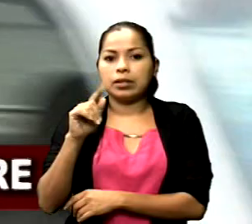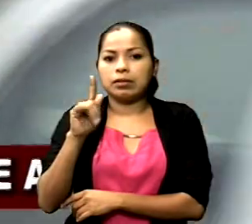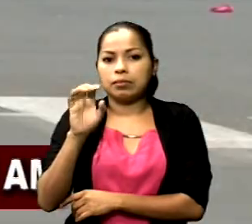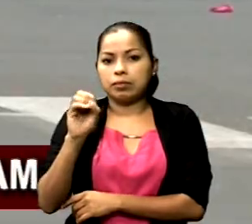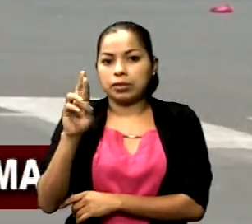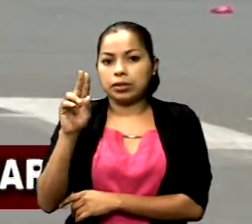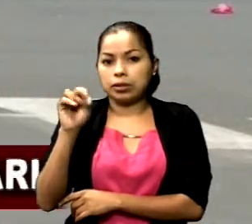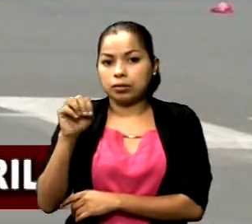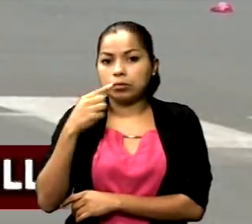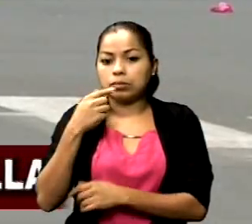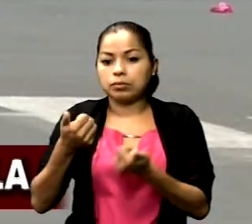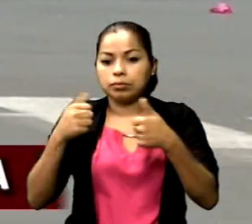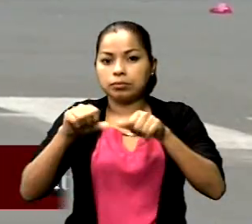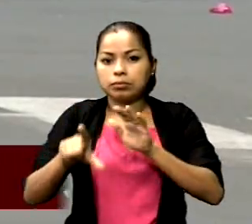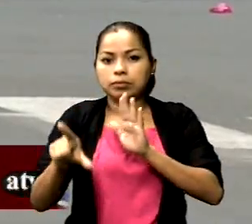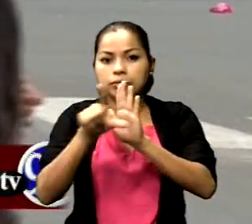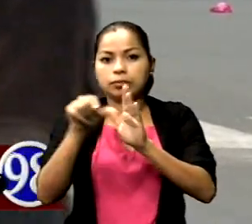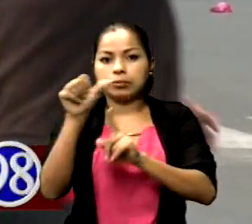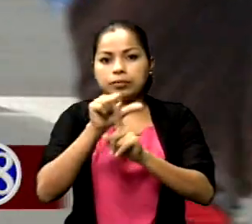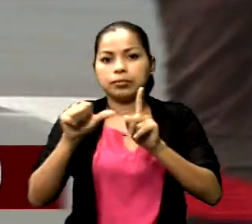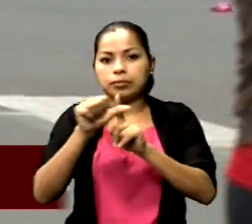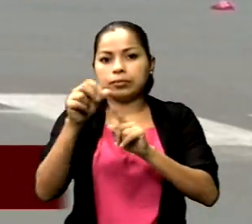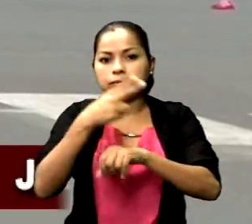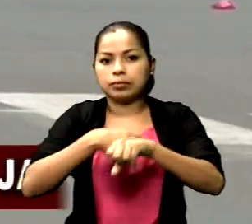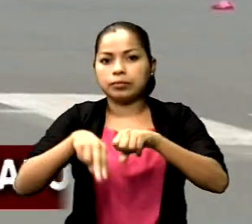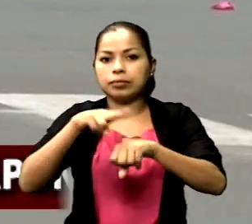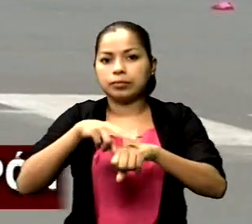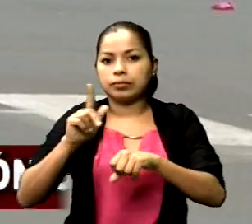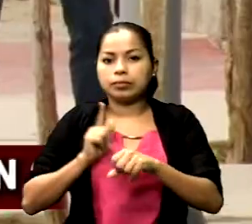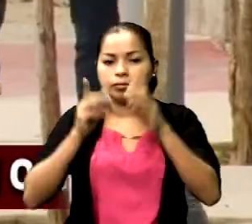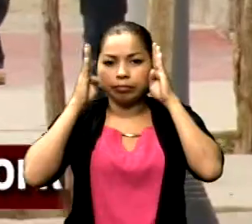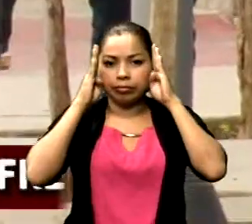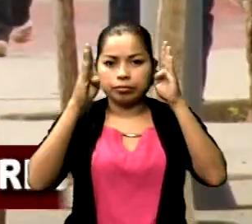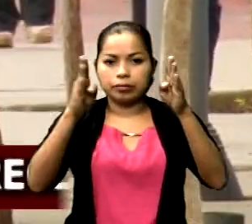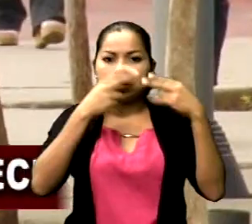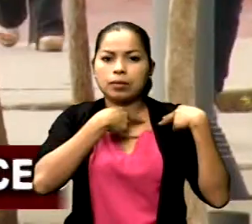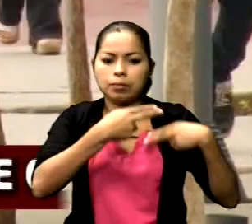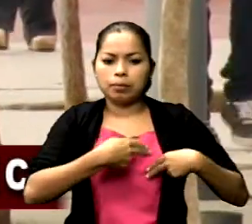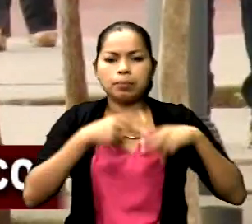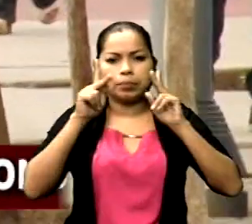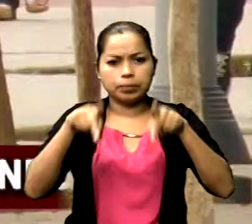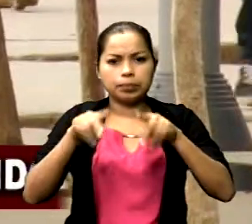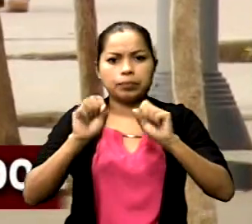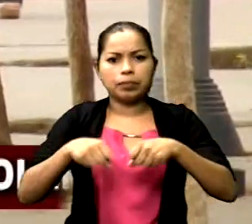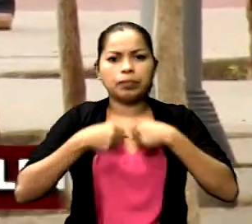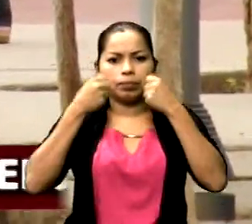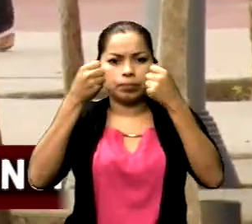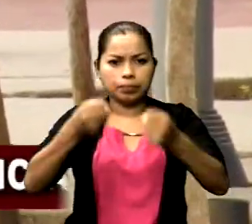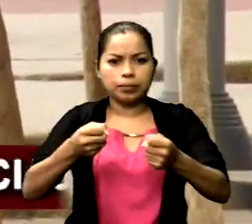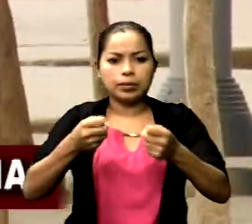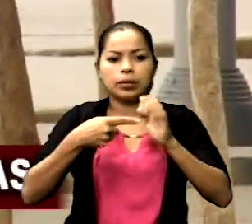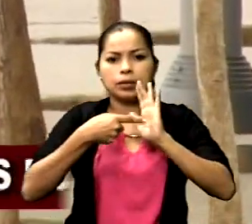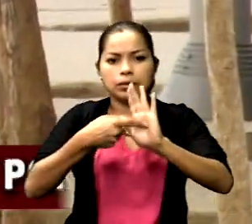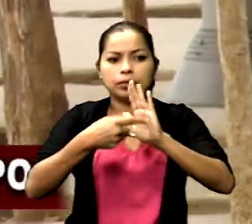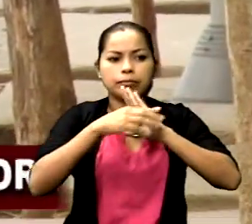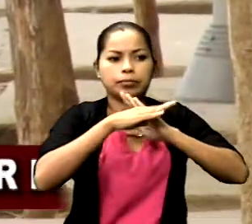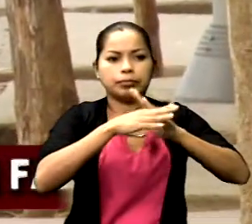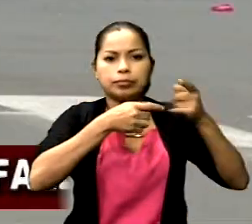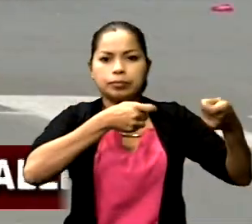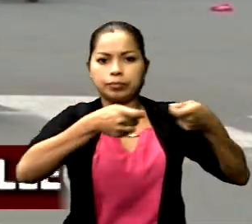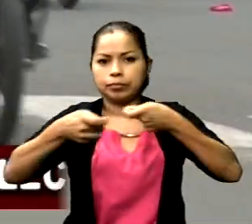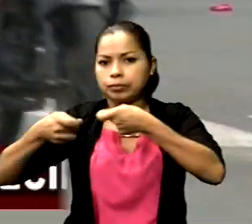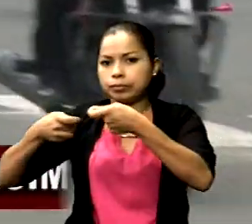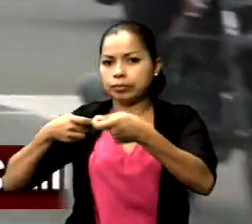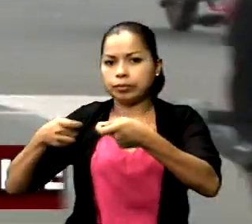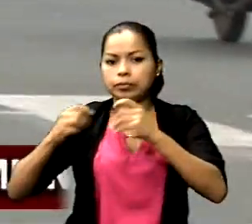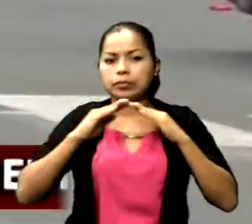que las leyes aprobadas por la Asamblea Nacional tienen un enfoque humano que permite el fortalecimiento del modelo preventivo,